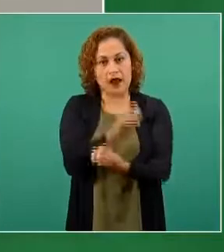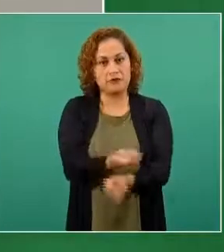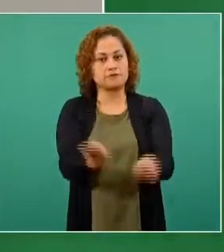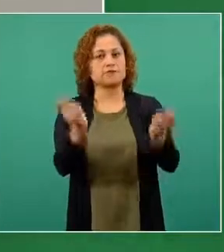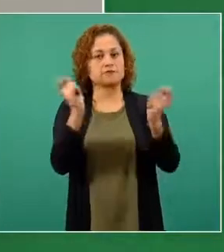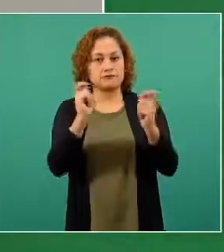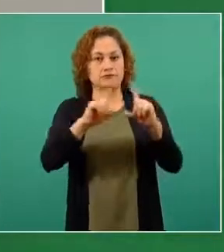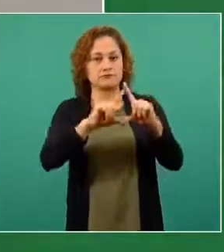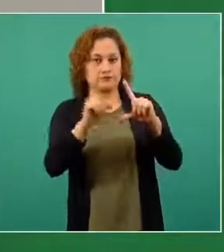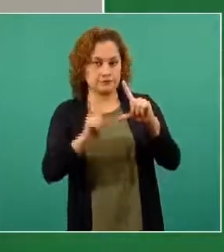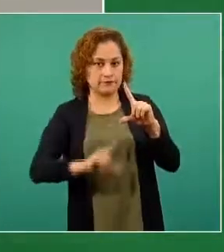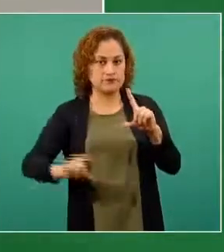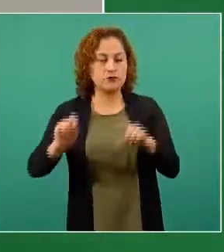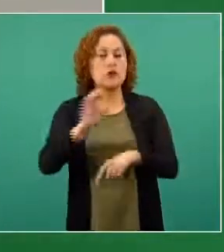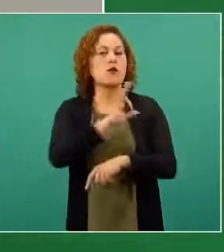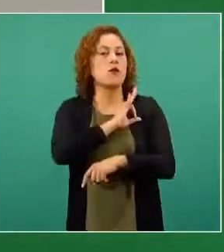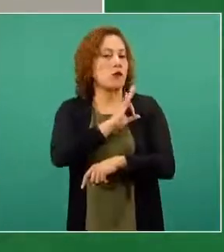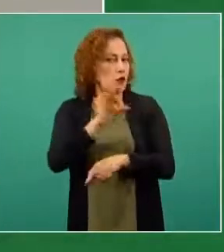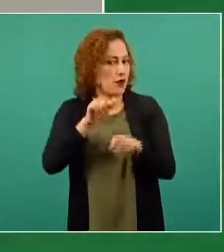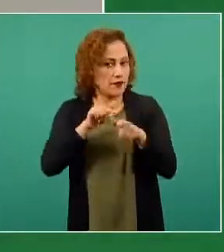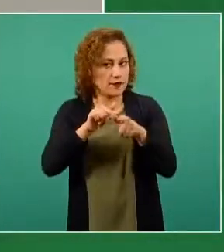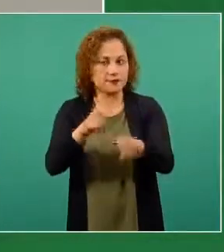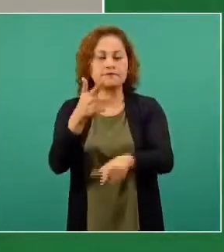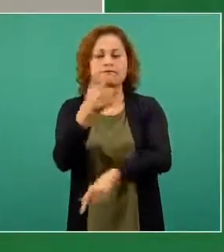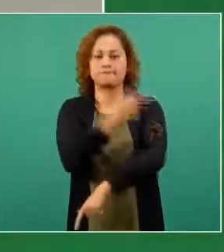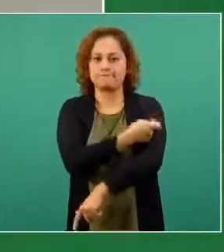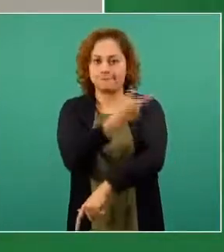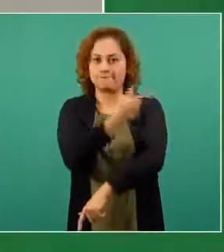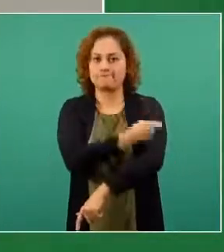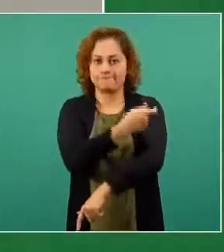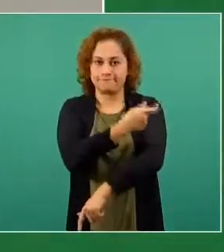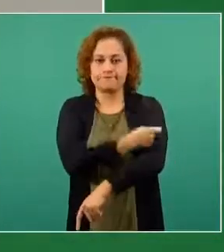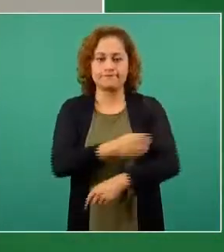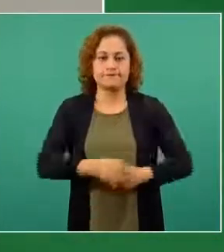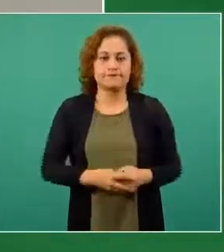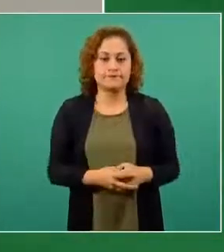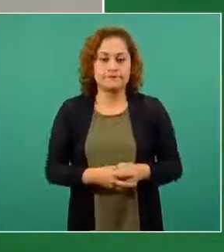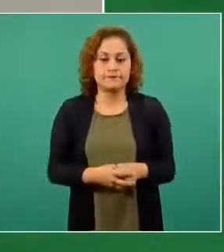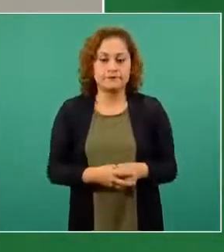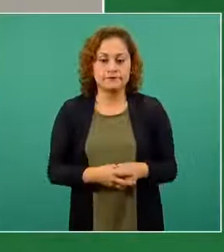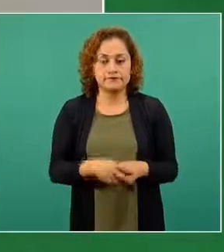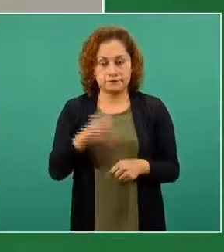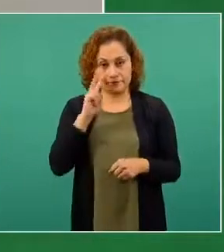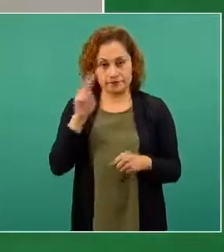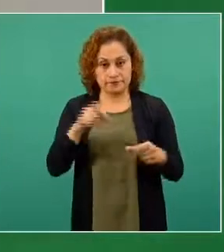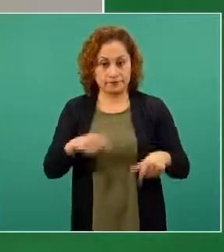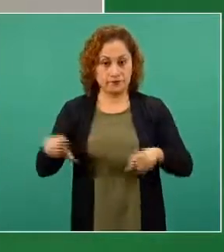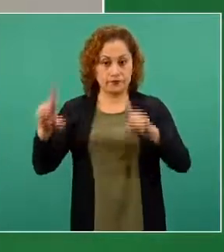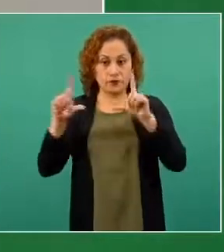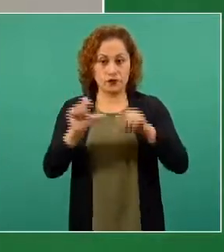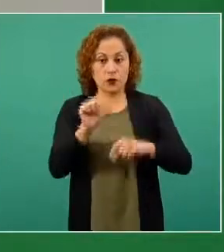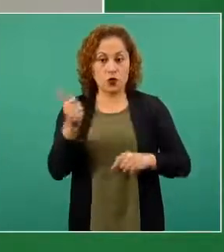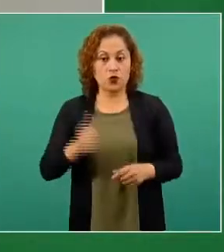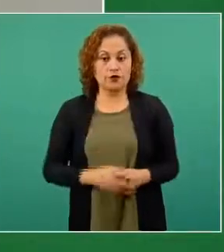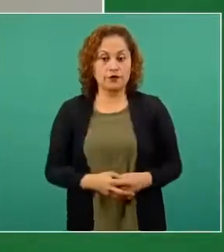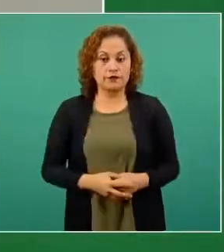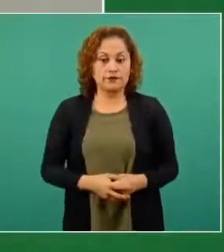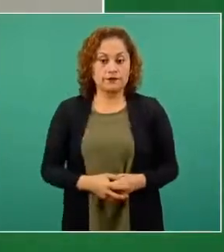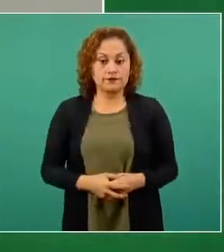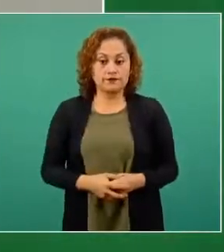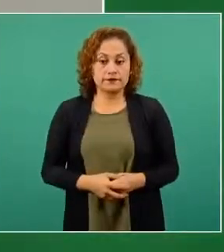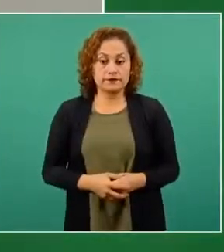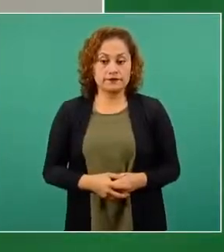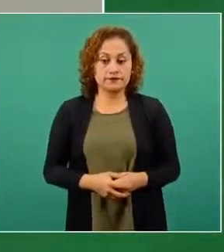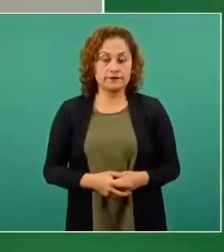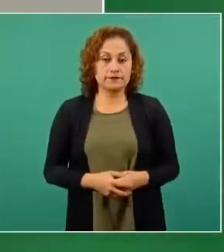estrategia nacional pueda seguir realizando y cumpliendo sus objetivos. Si vemos en la siguiente diapositiva, actualizamos entonces